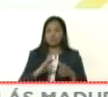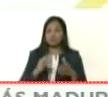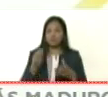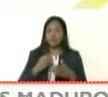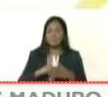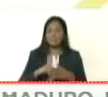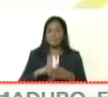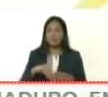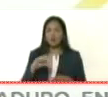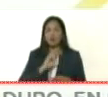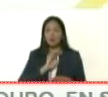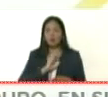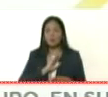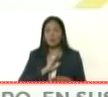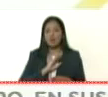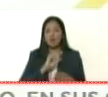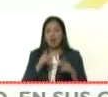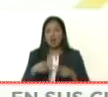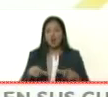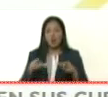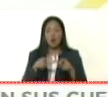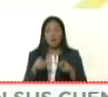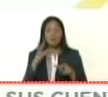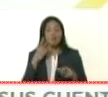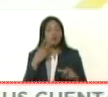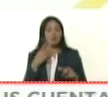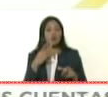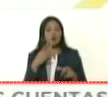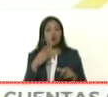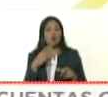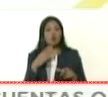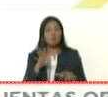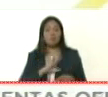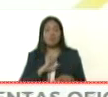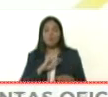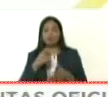cuentas en paraísos fiscales. De hecho, Alejandro Betancur le ha hecho